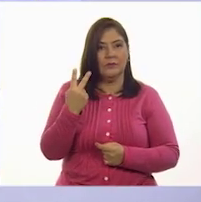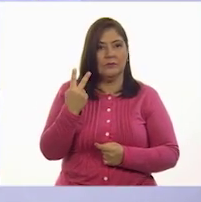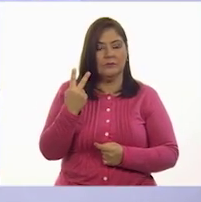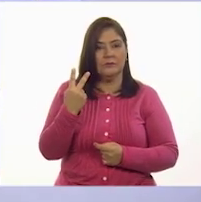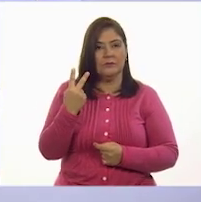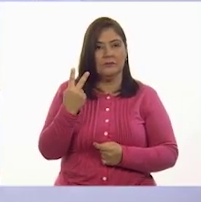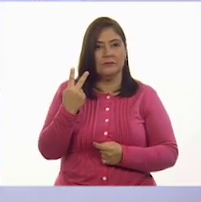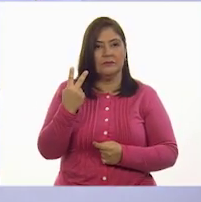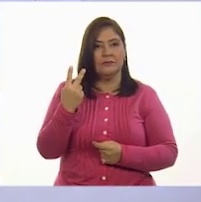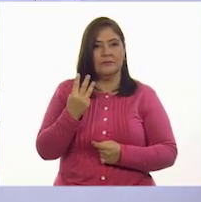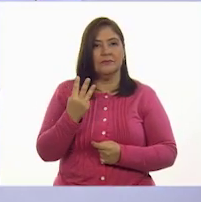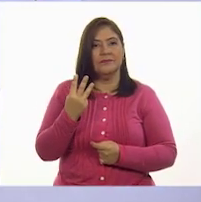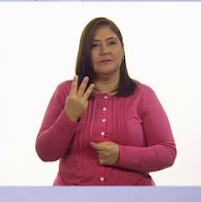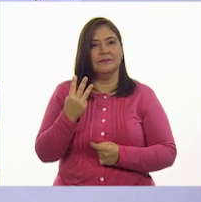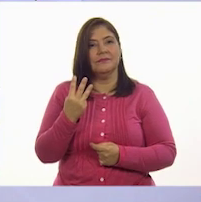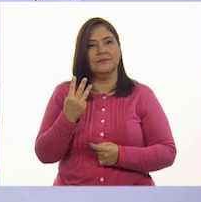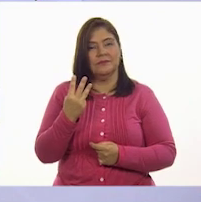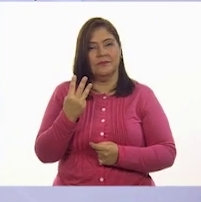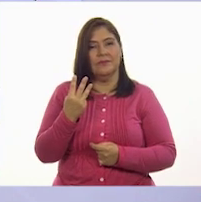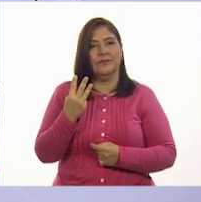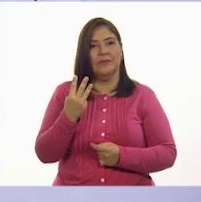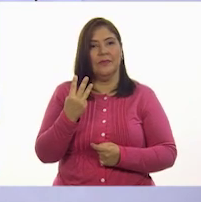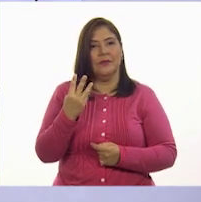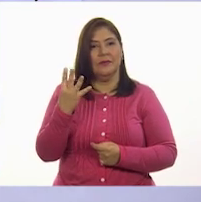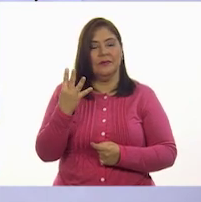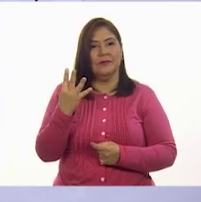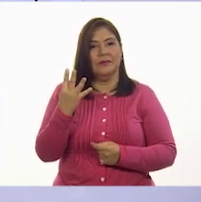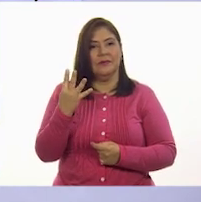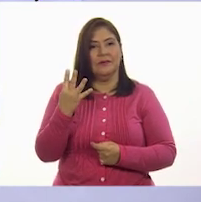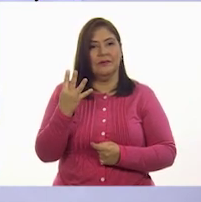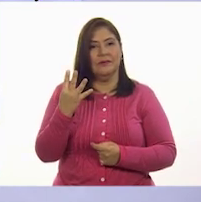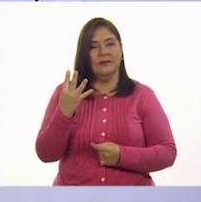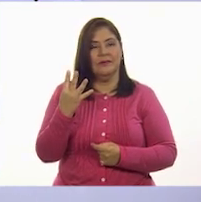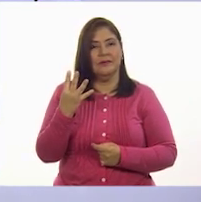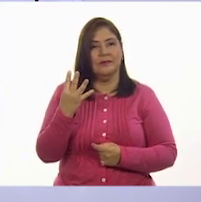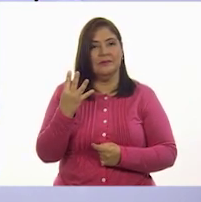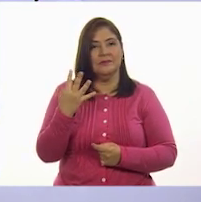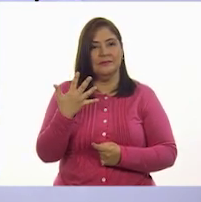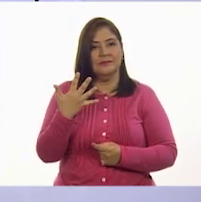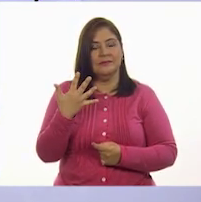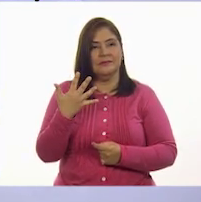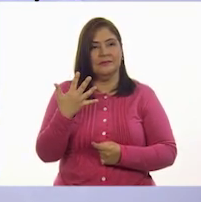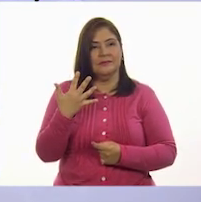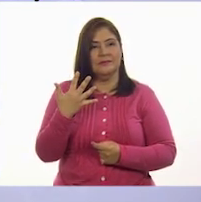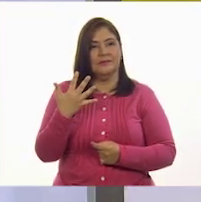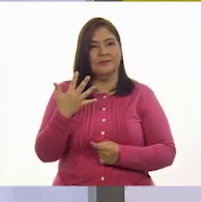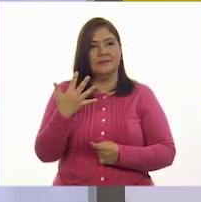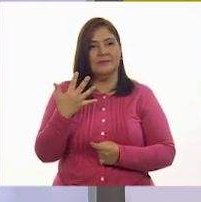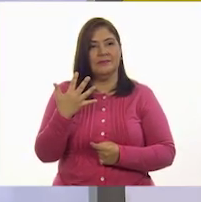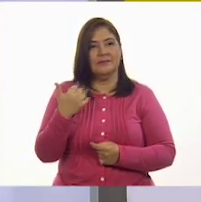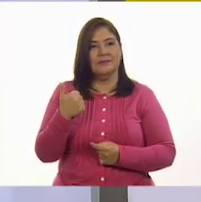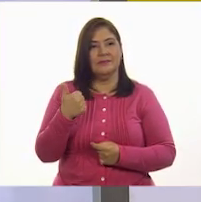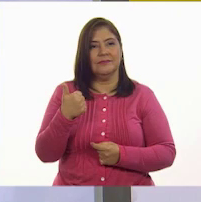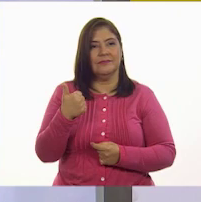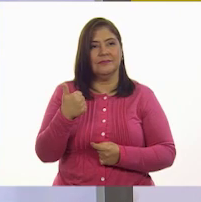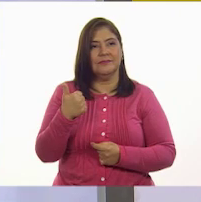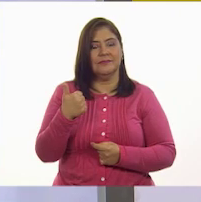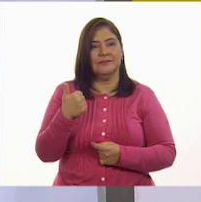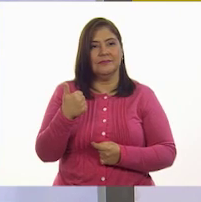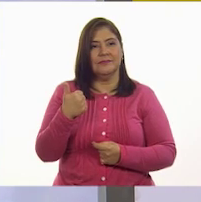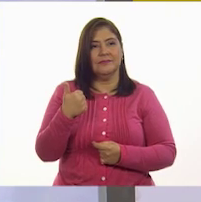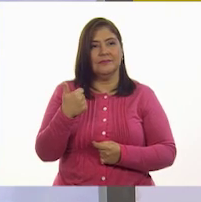2, 3, 4, 5,